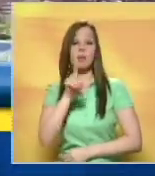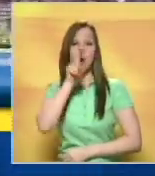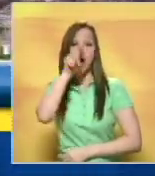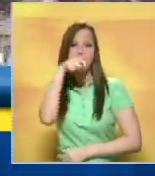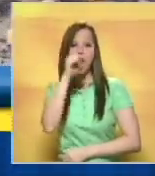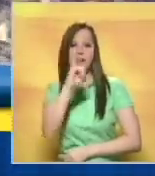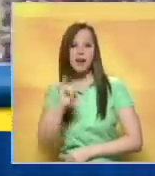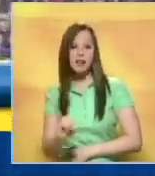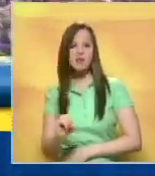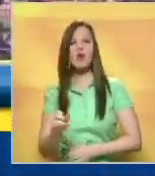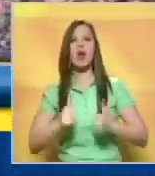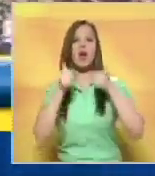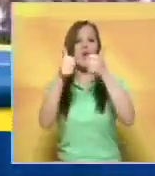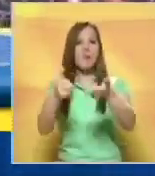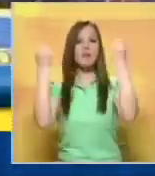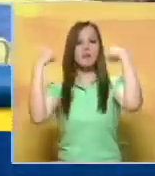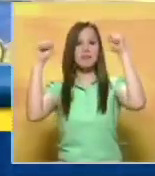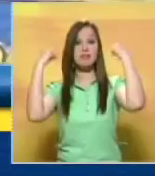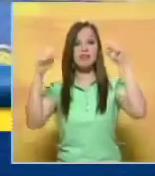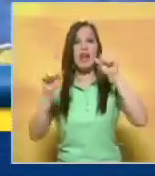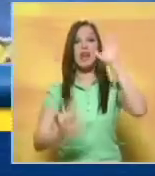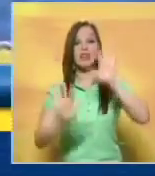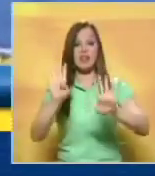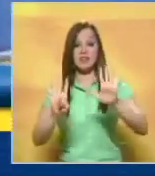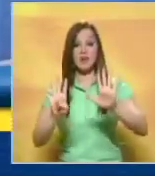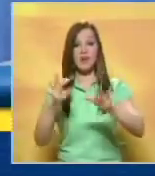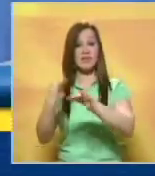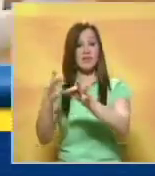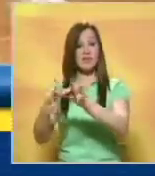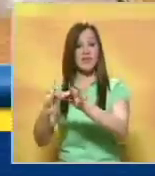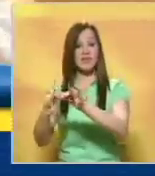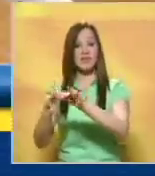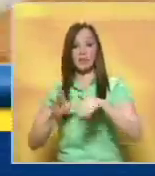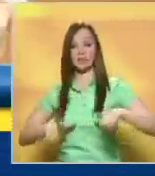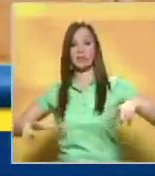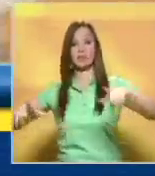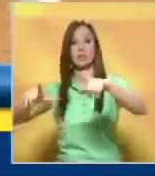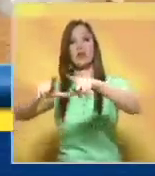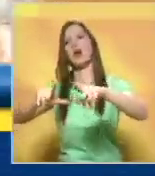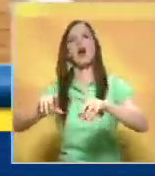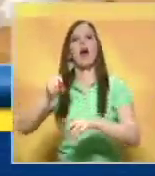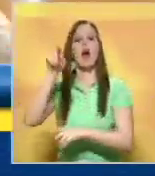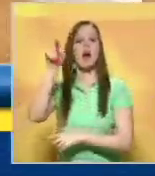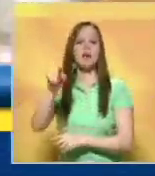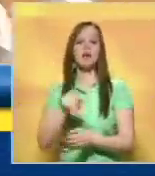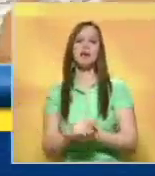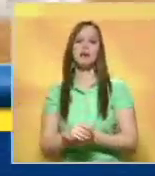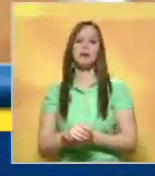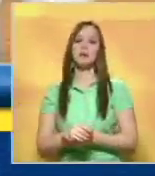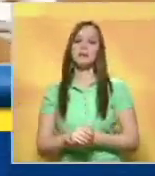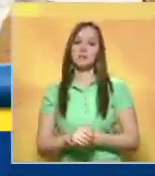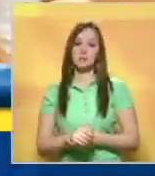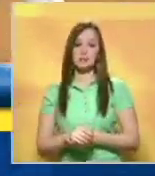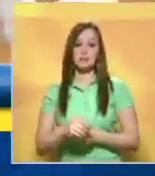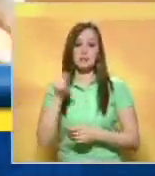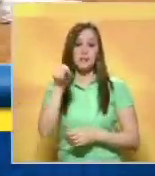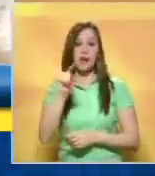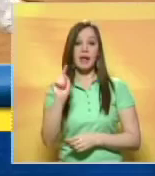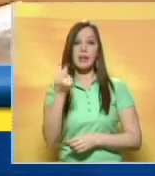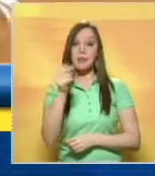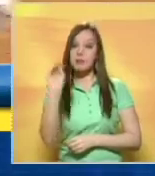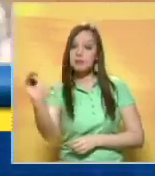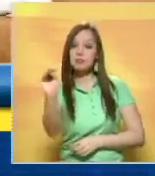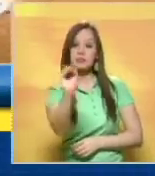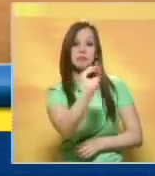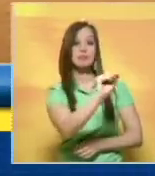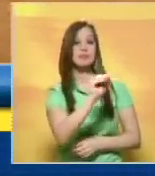Zulia comenzarán los entrenamientos el 19 de septiembre en el Complejo Deportivo Luis Rodolfo Machado Borges. A este primer llamado